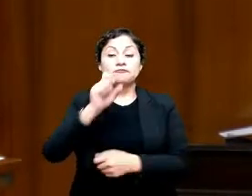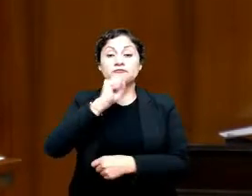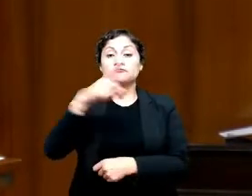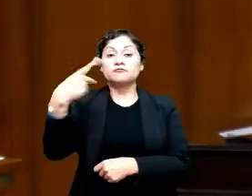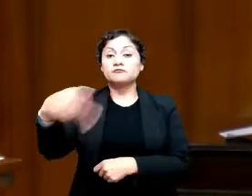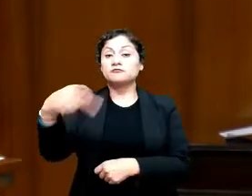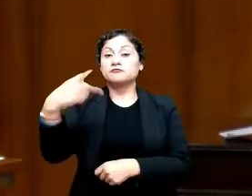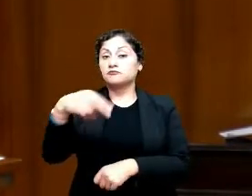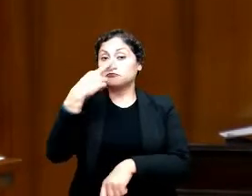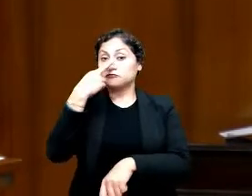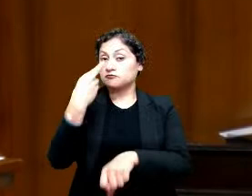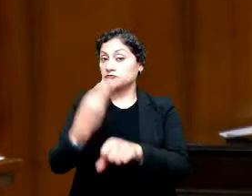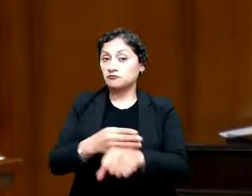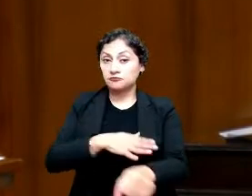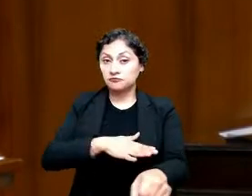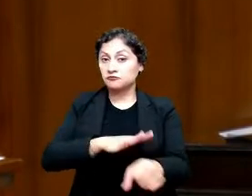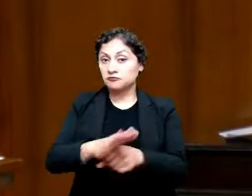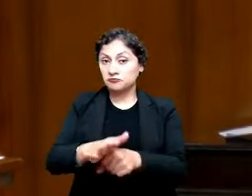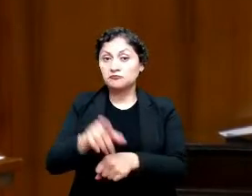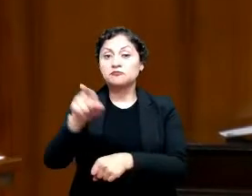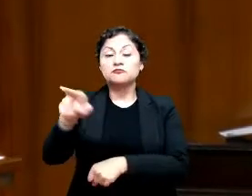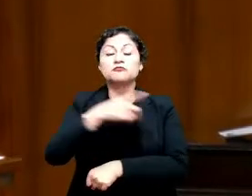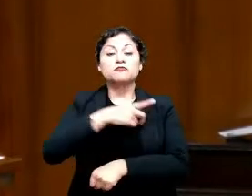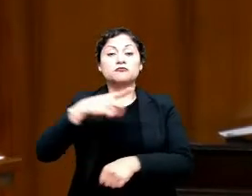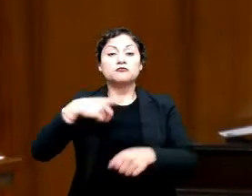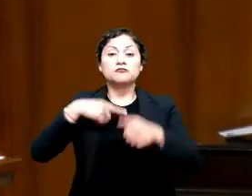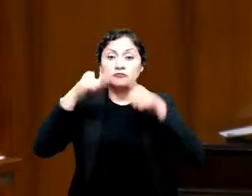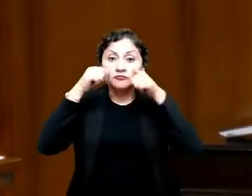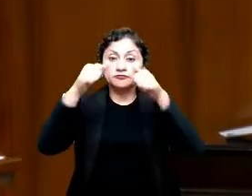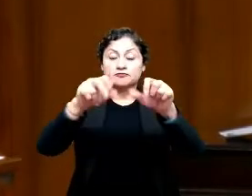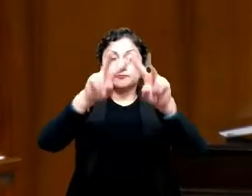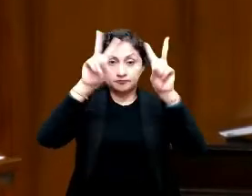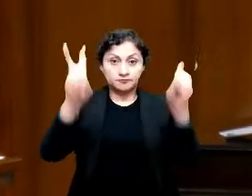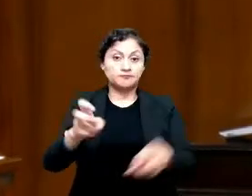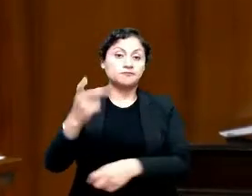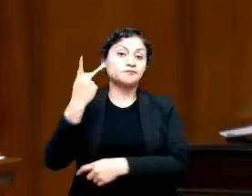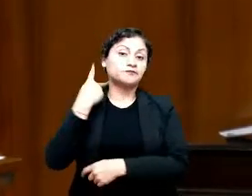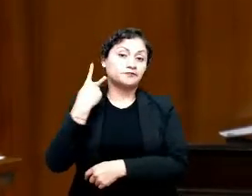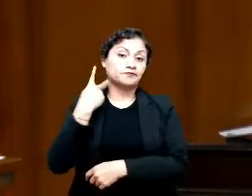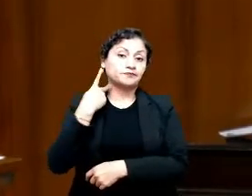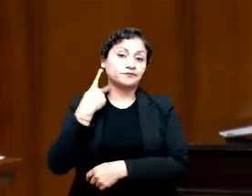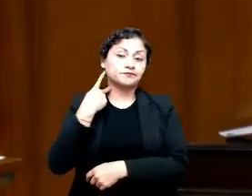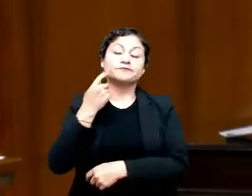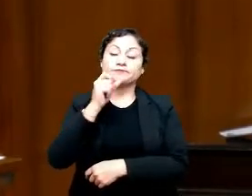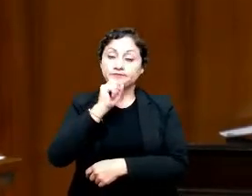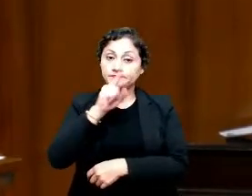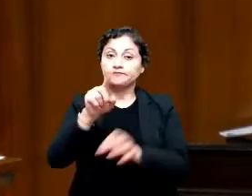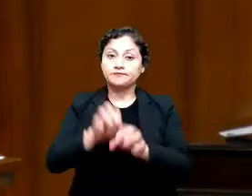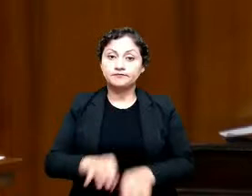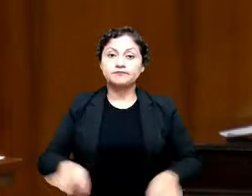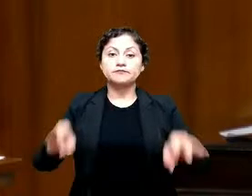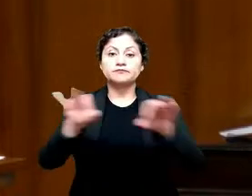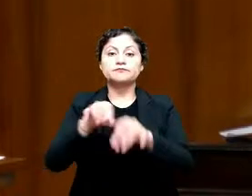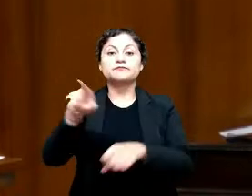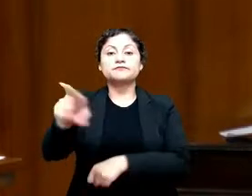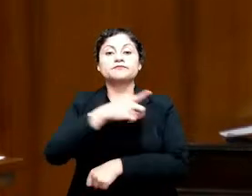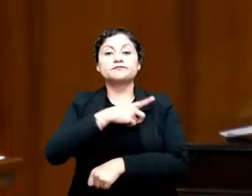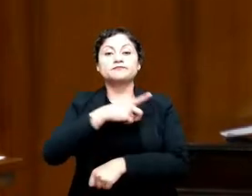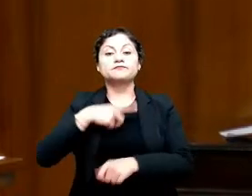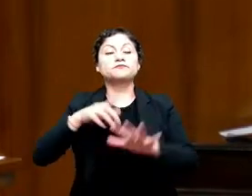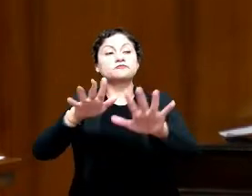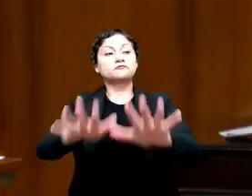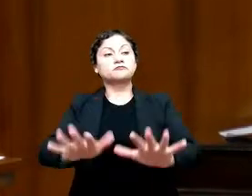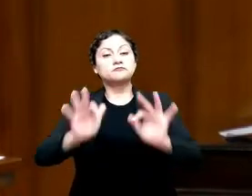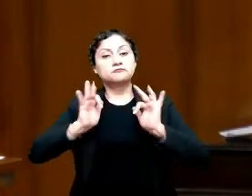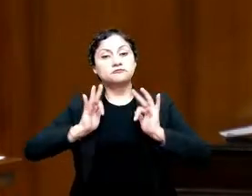responsabilidad dar atención a los asuntos de orden político y, muy importante, mantener la paz, la